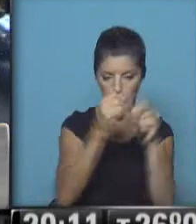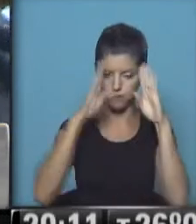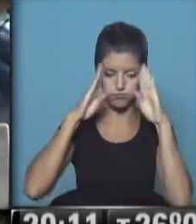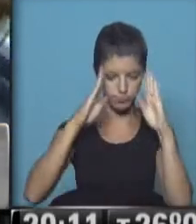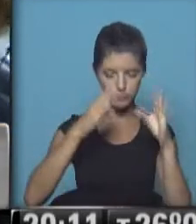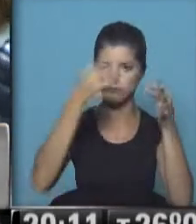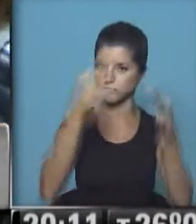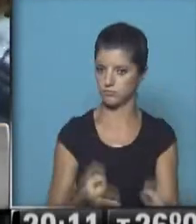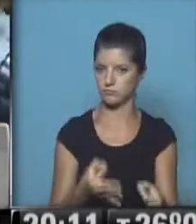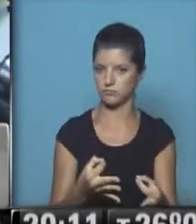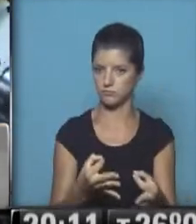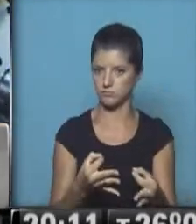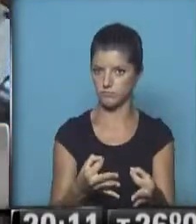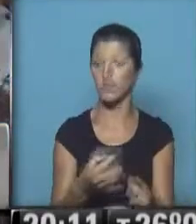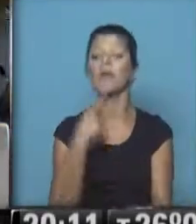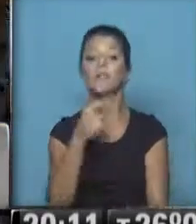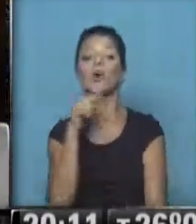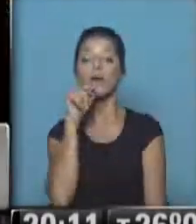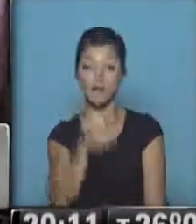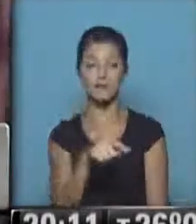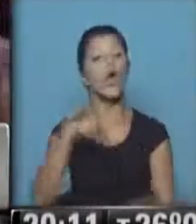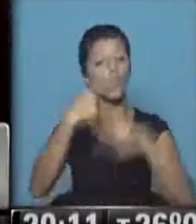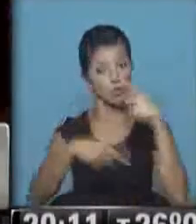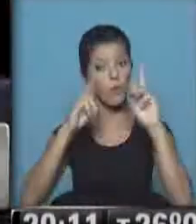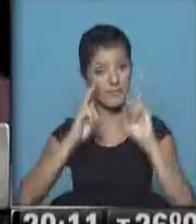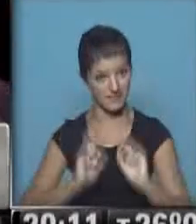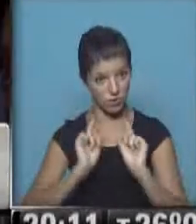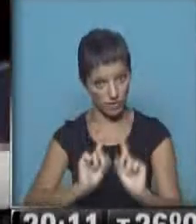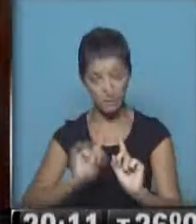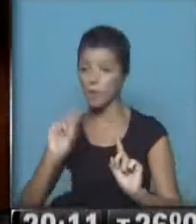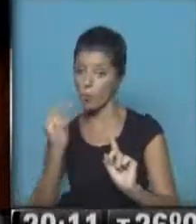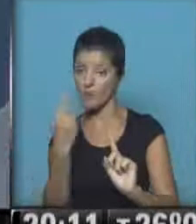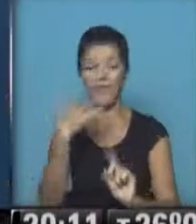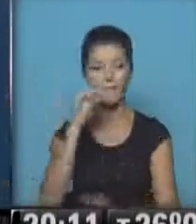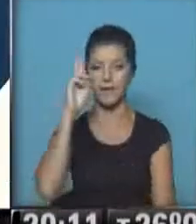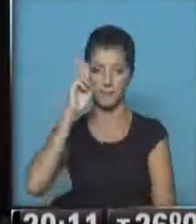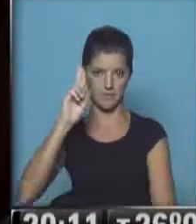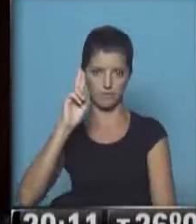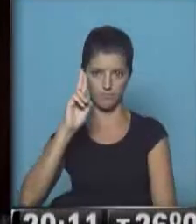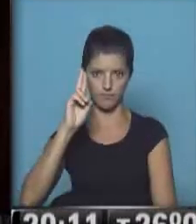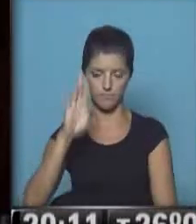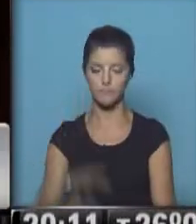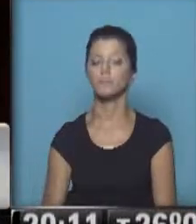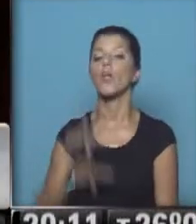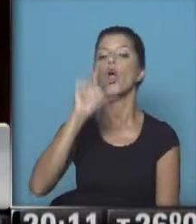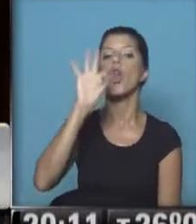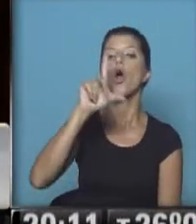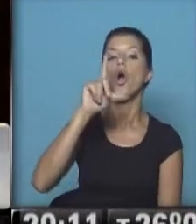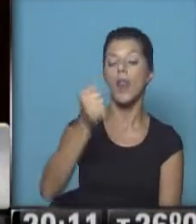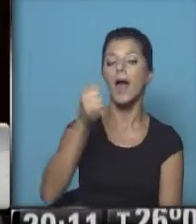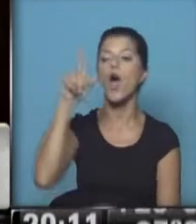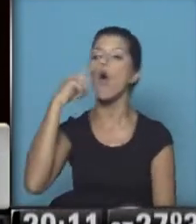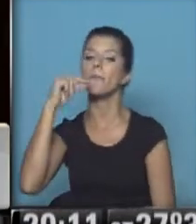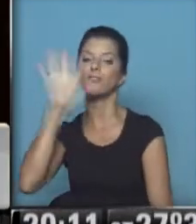y seriedad y destacó que su ratificación en el caso debe ser respetada. Lola, liberaron